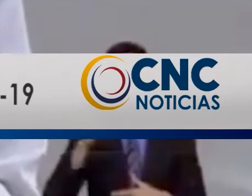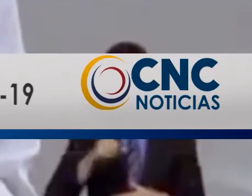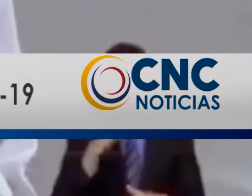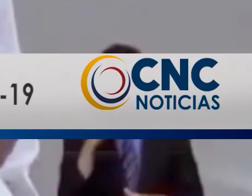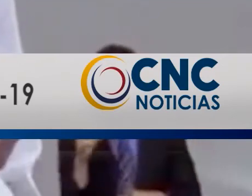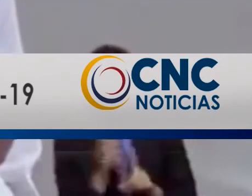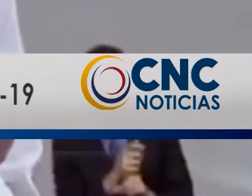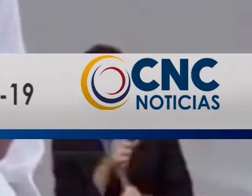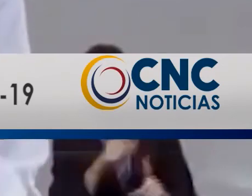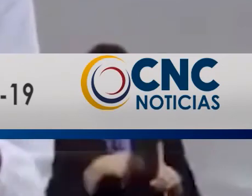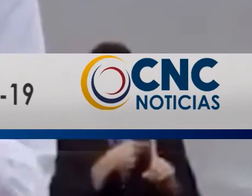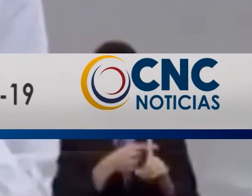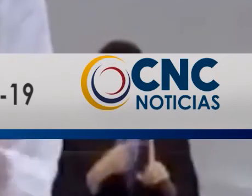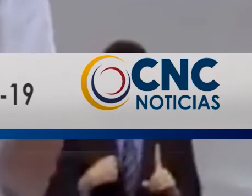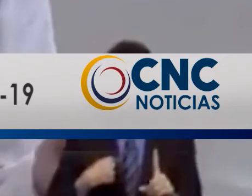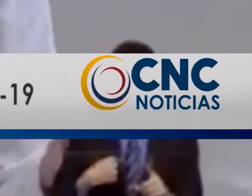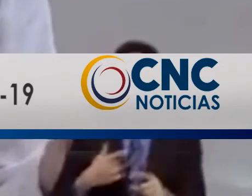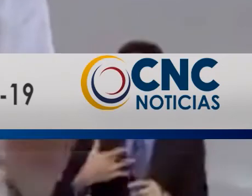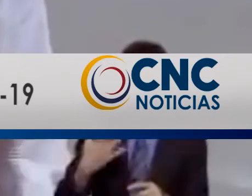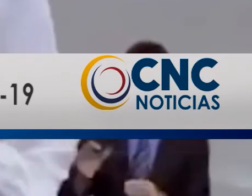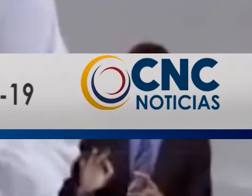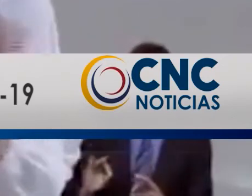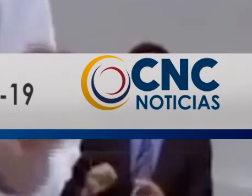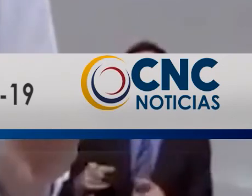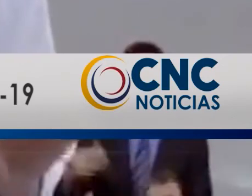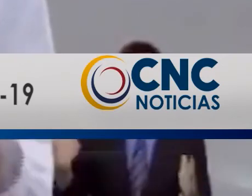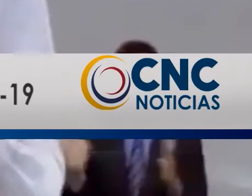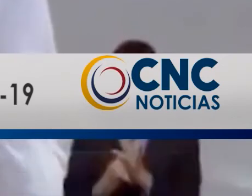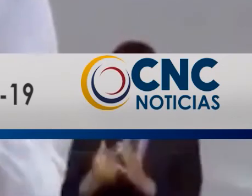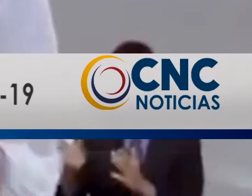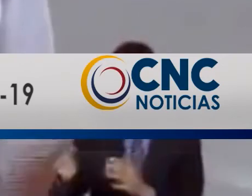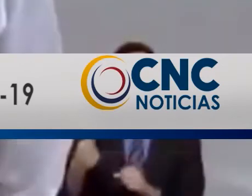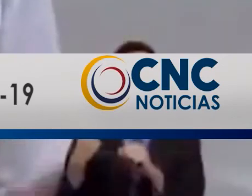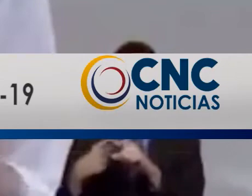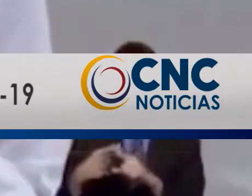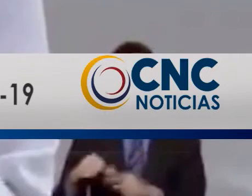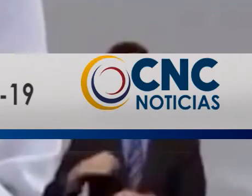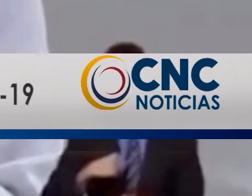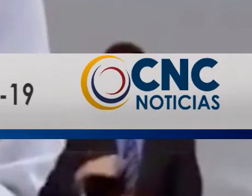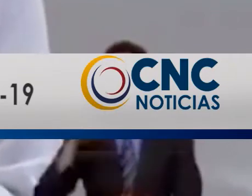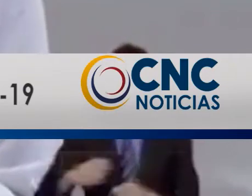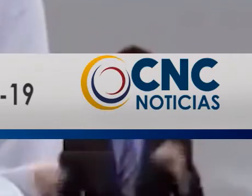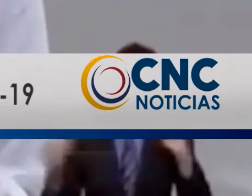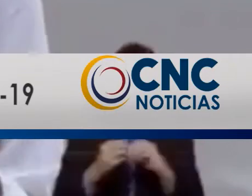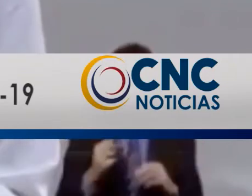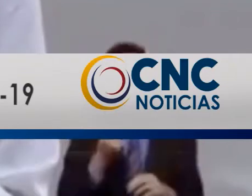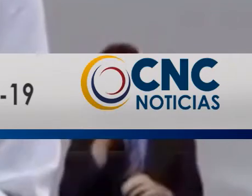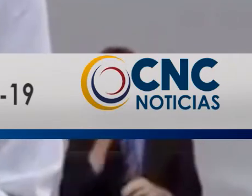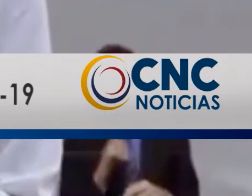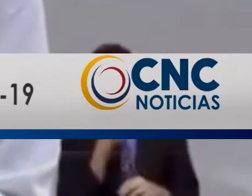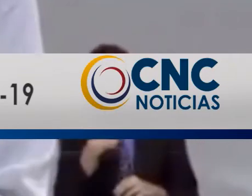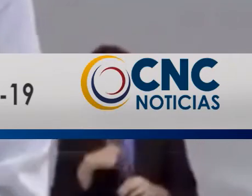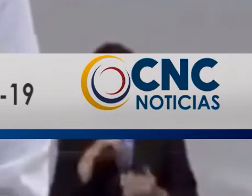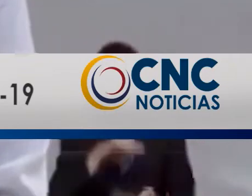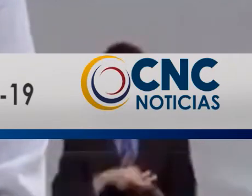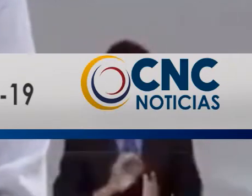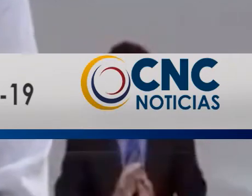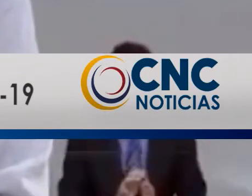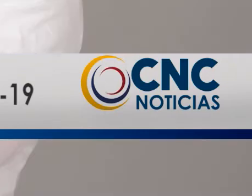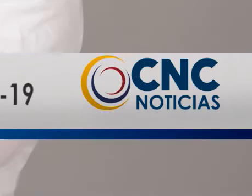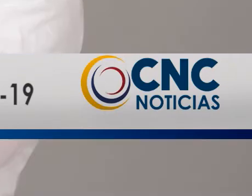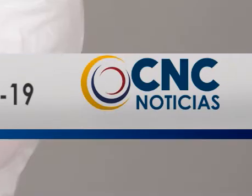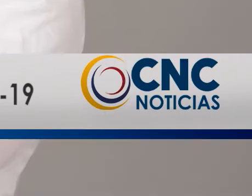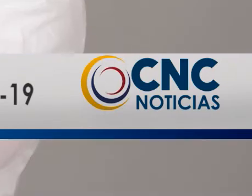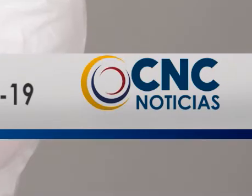es positiva y el paciente está asintomático, sí le dice al médico la tuvo, es posible que esté en la última fase y esta es la clase de examen que